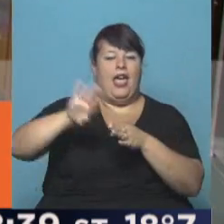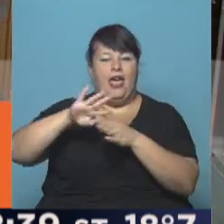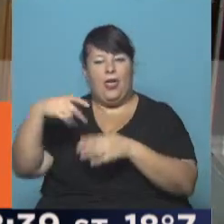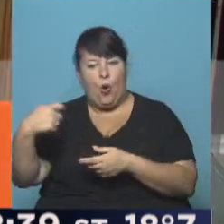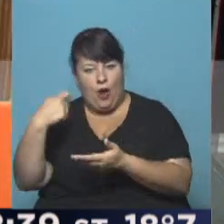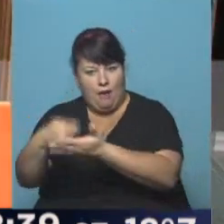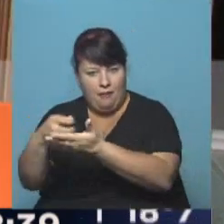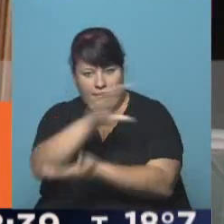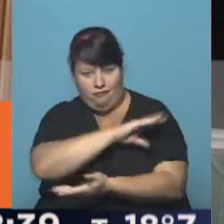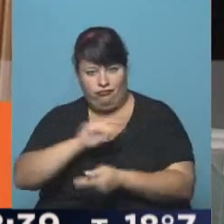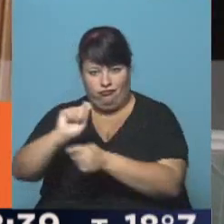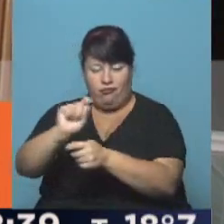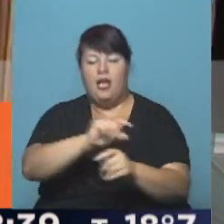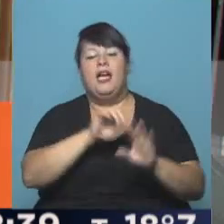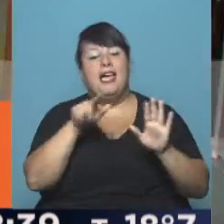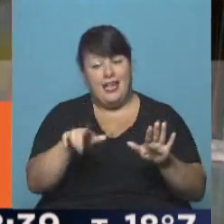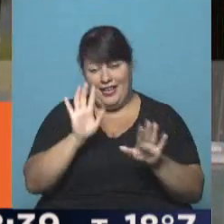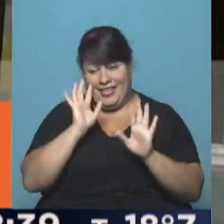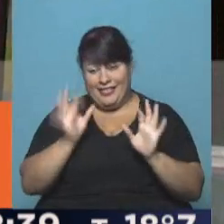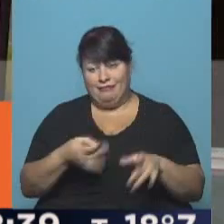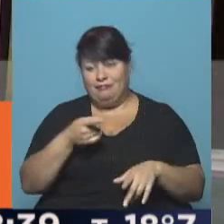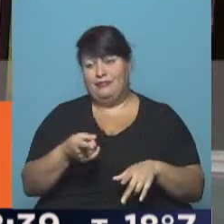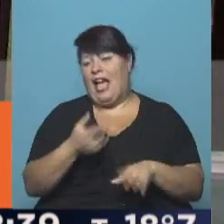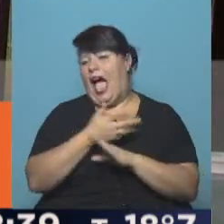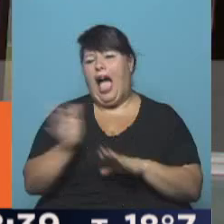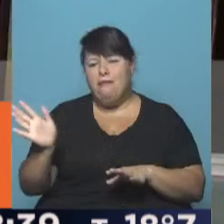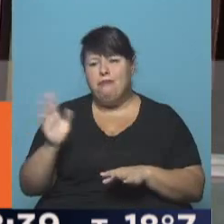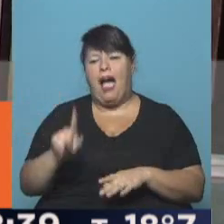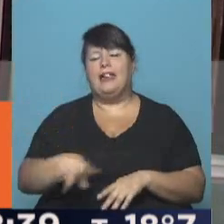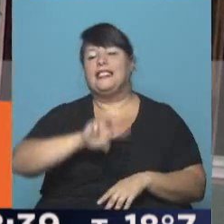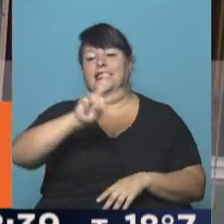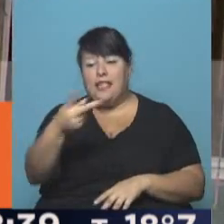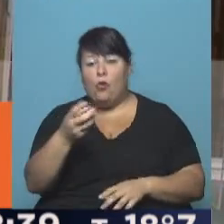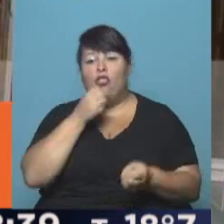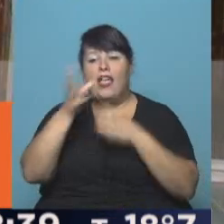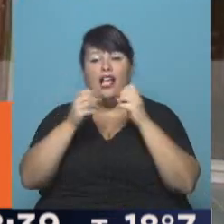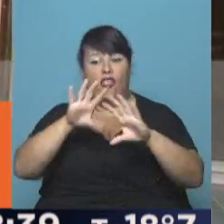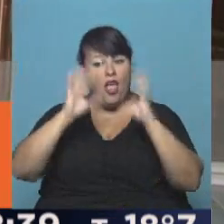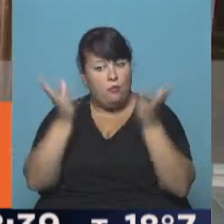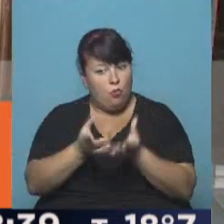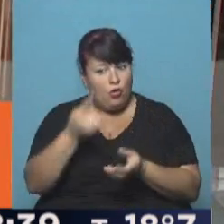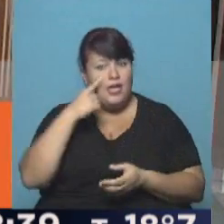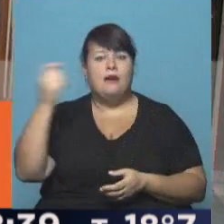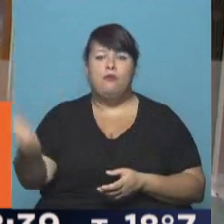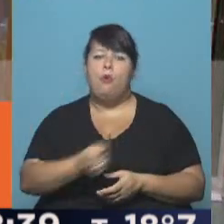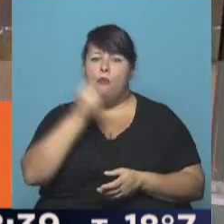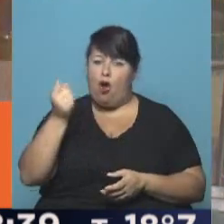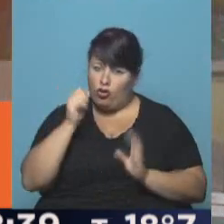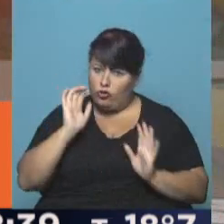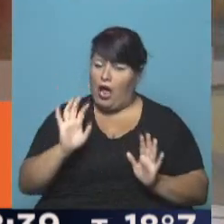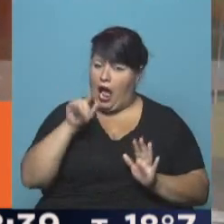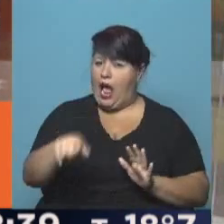los jubilados bueno esto denota que más allá de que es el segundo blanqueo a nivel mundial hay que tener en cuenta la importancia de